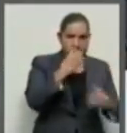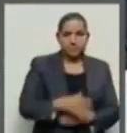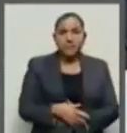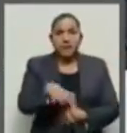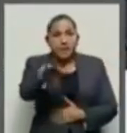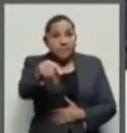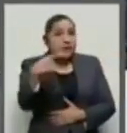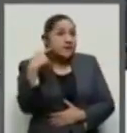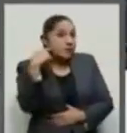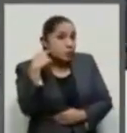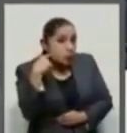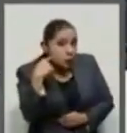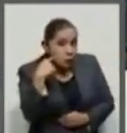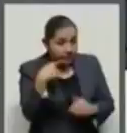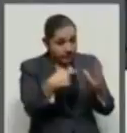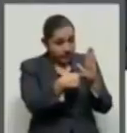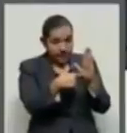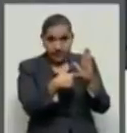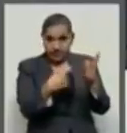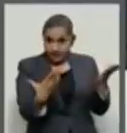Escuchen la canción que les traje.